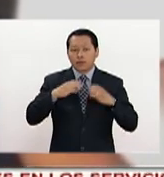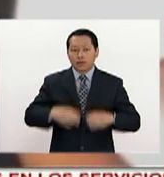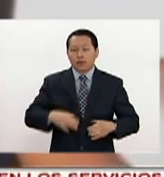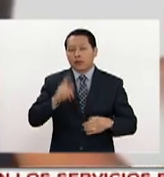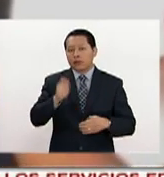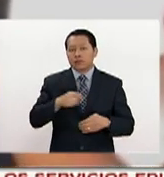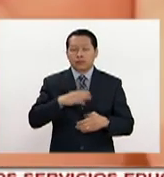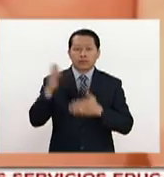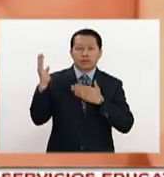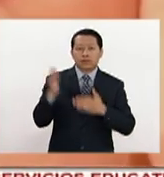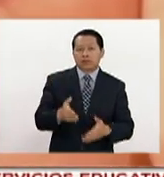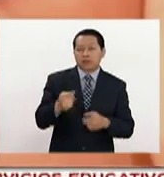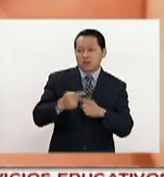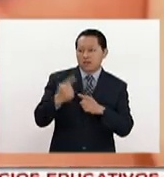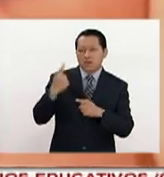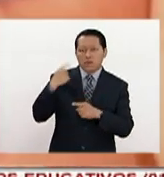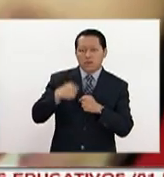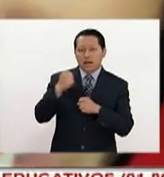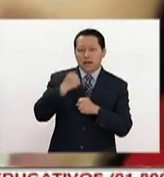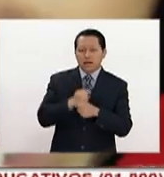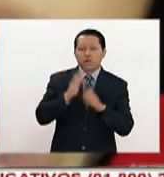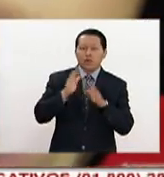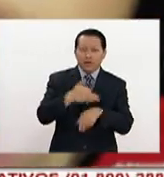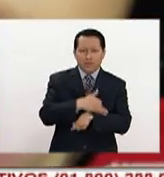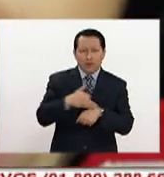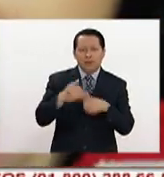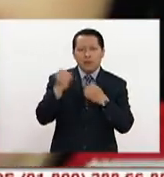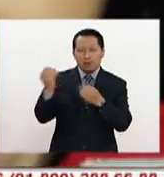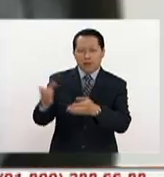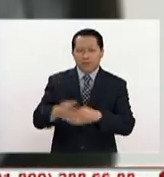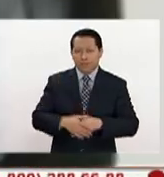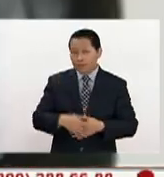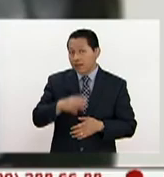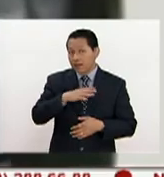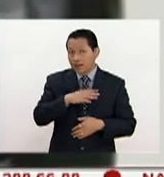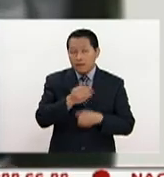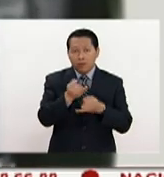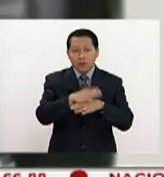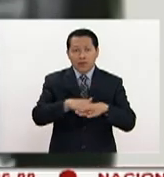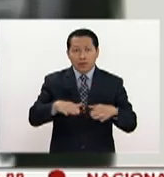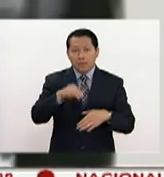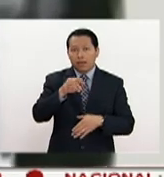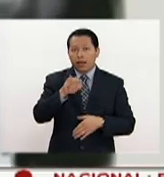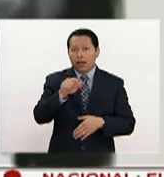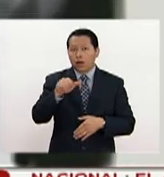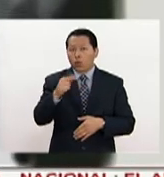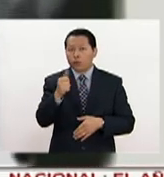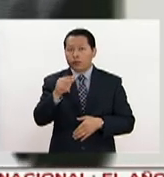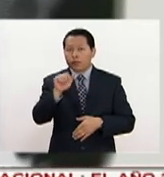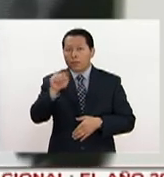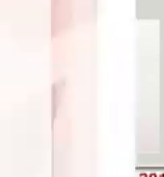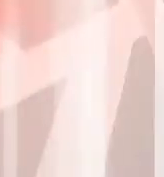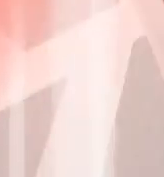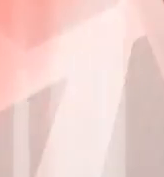había llegado al país hace un año, ya fue entregado a sus familiares. Con información de Miguel Guzmán, México al